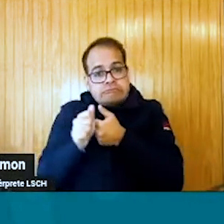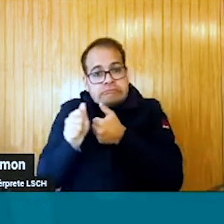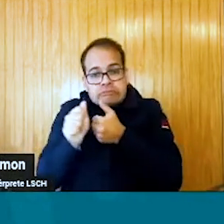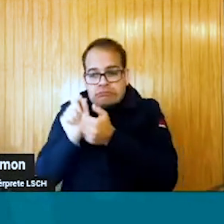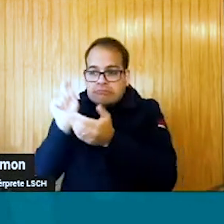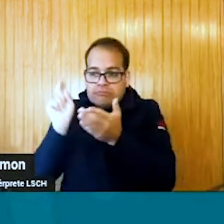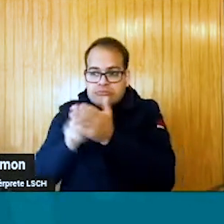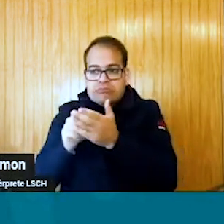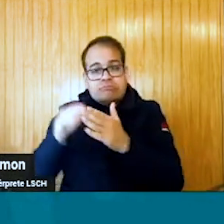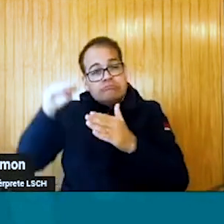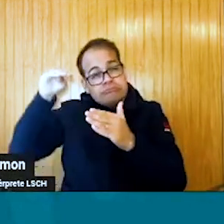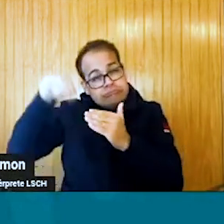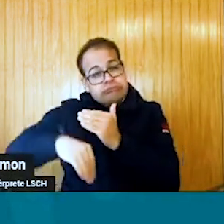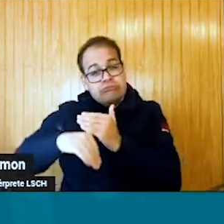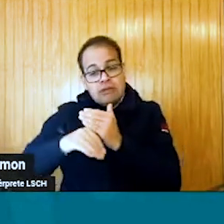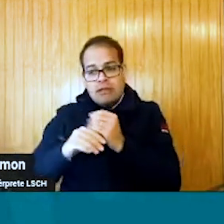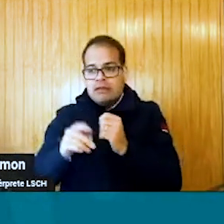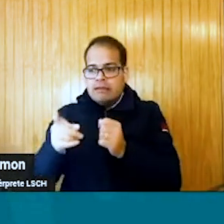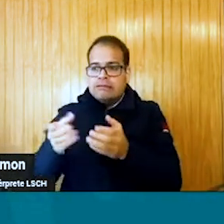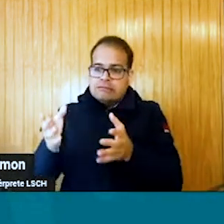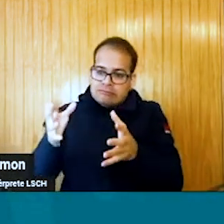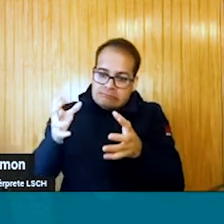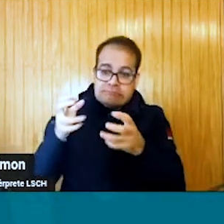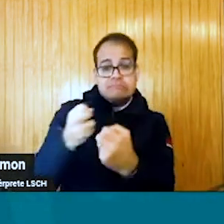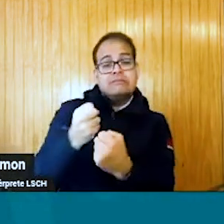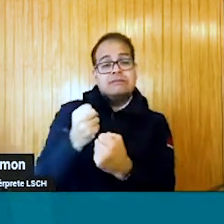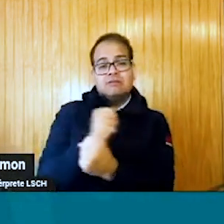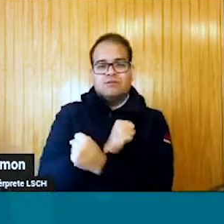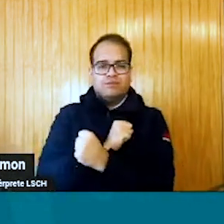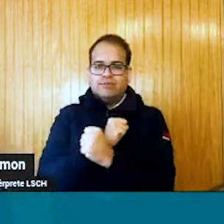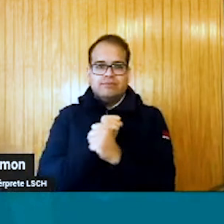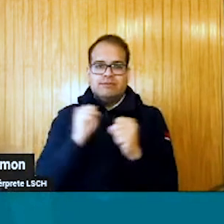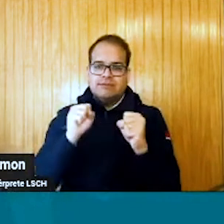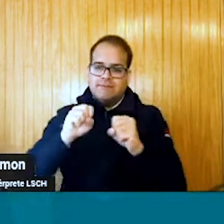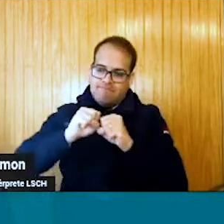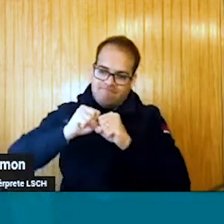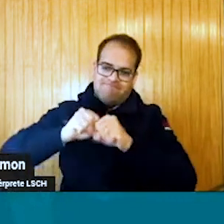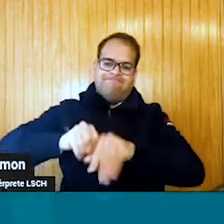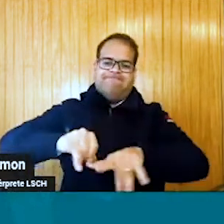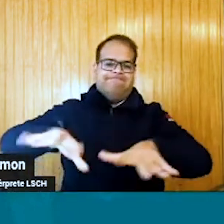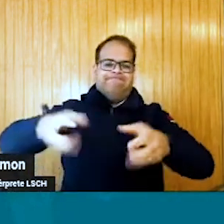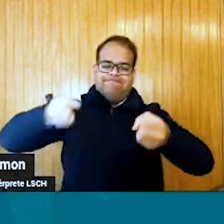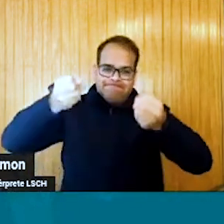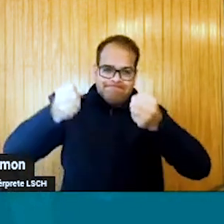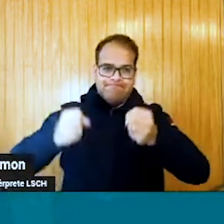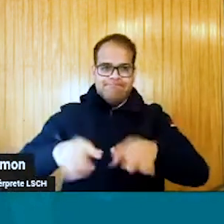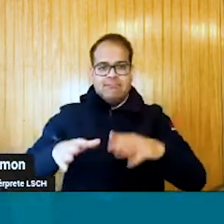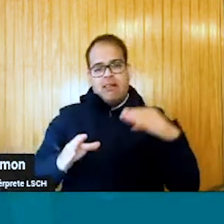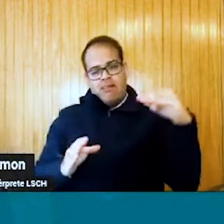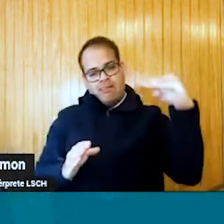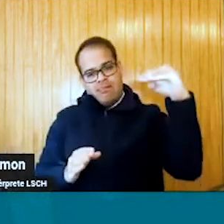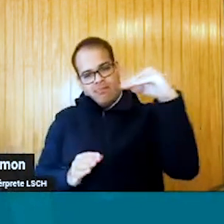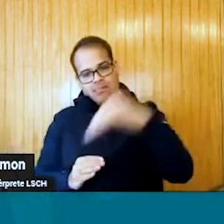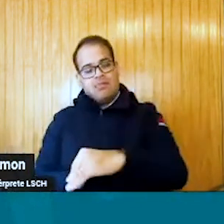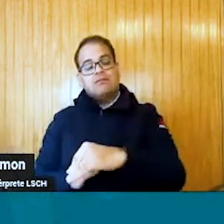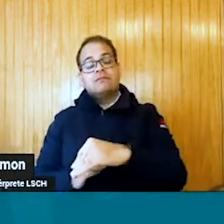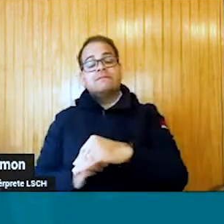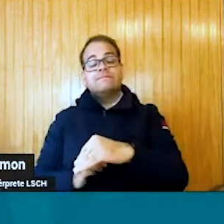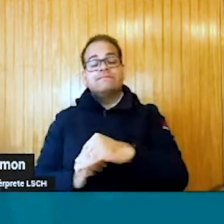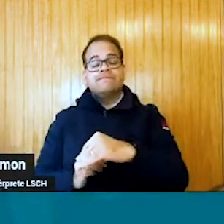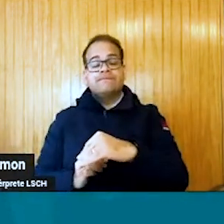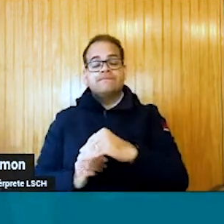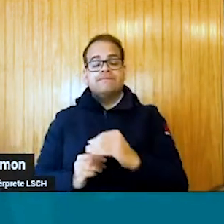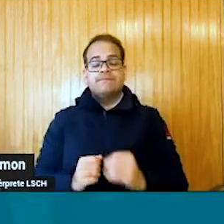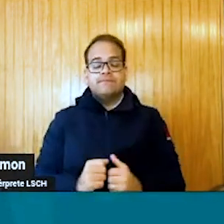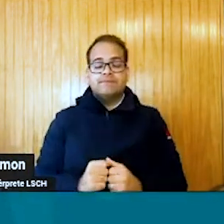crítico, no tengo temperatura que retener. Por lo tanto, ya parto bajando y me voy a helar.